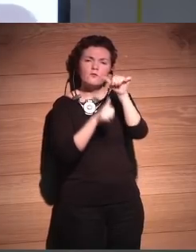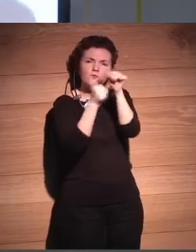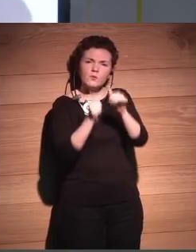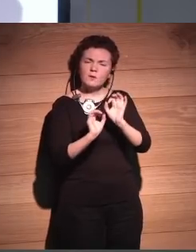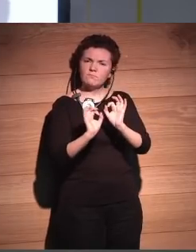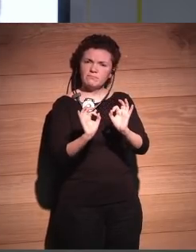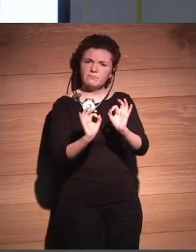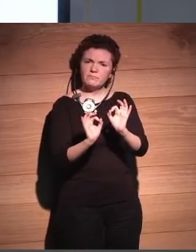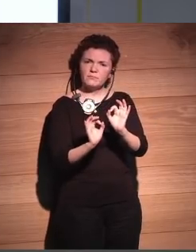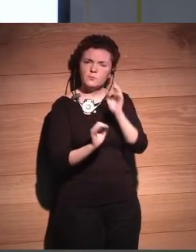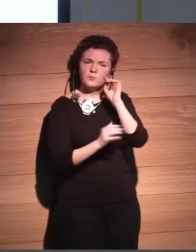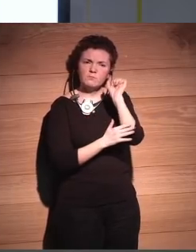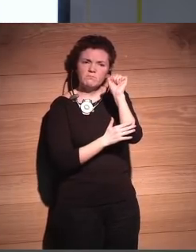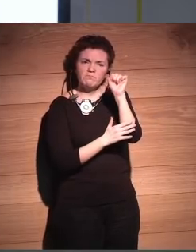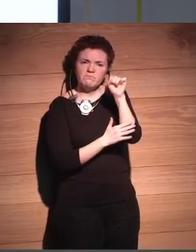muy concreta.